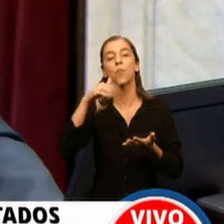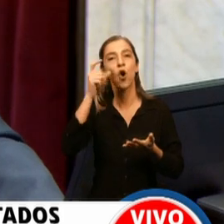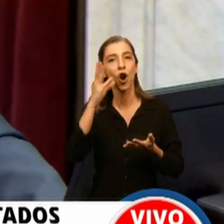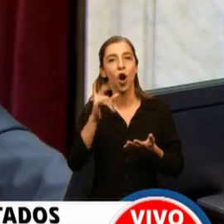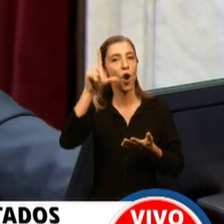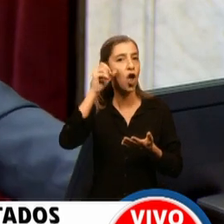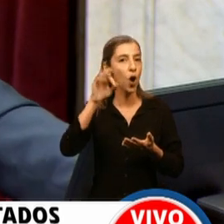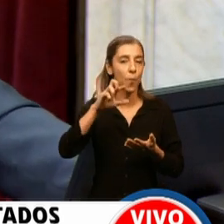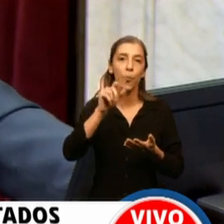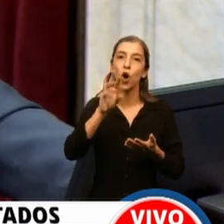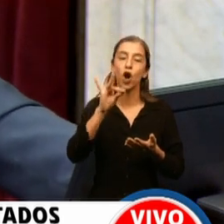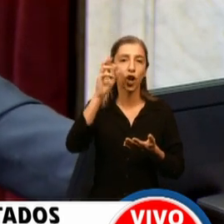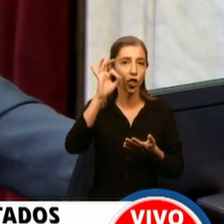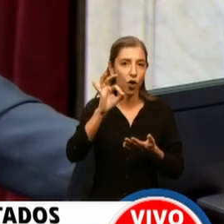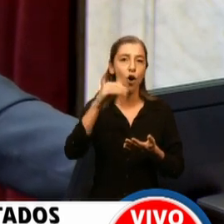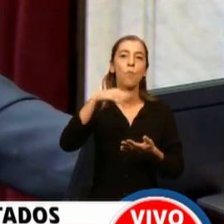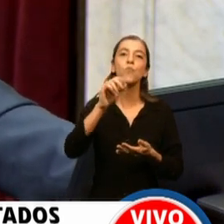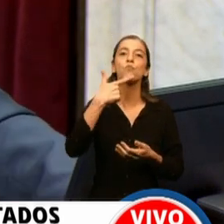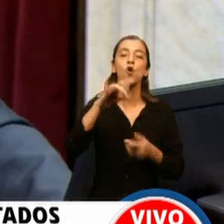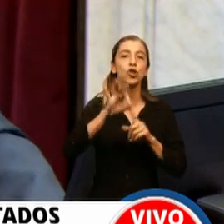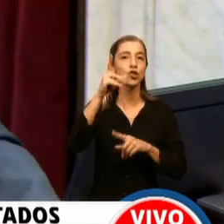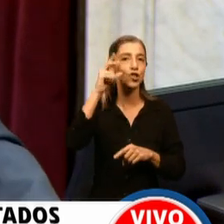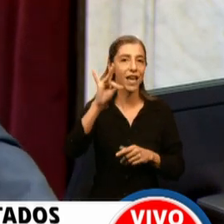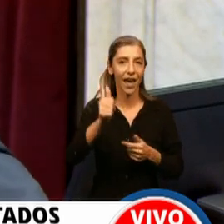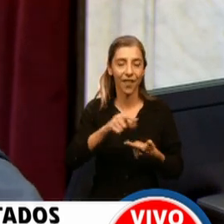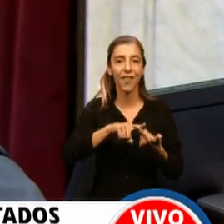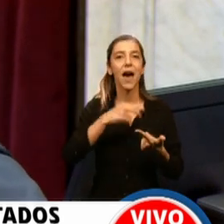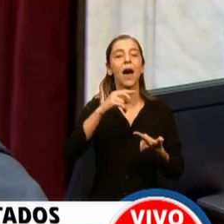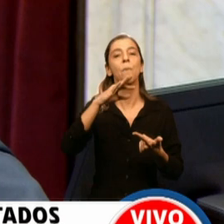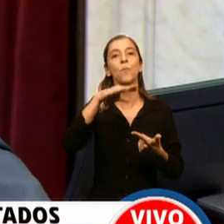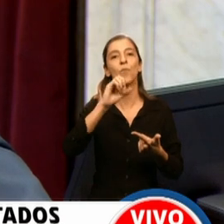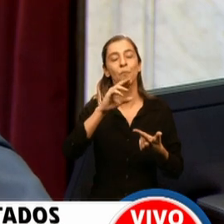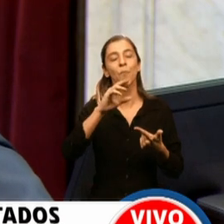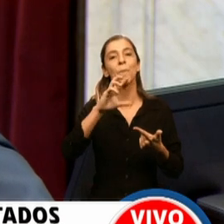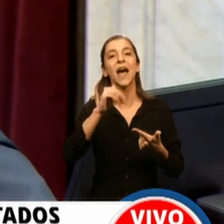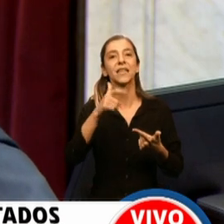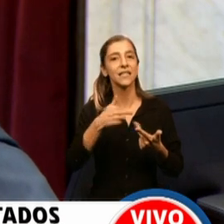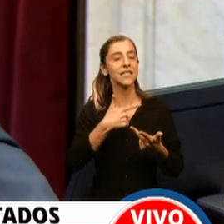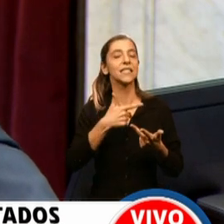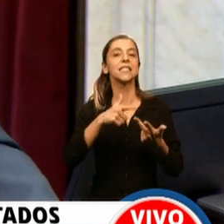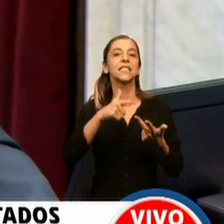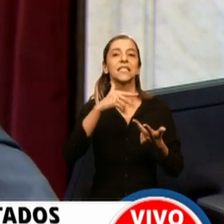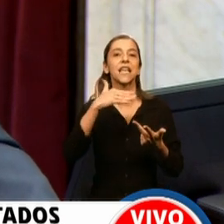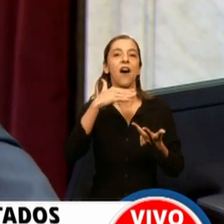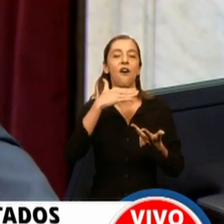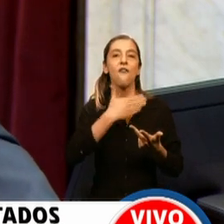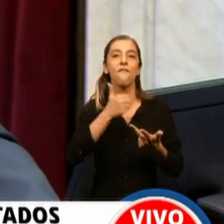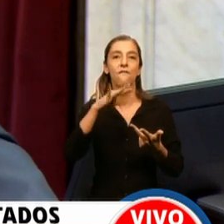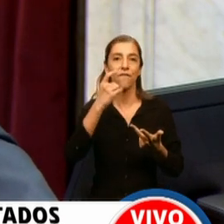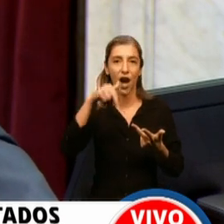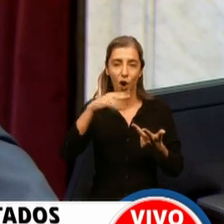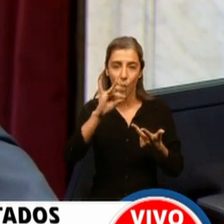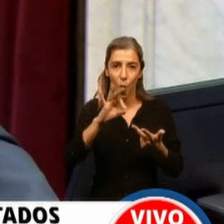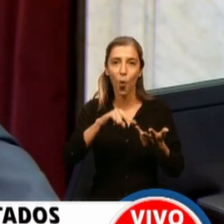mosqueda juan diputada mujer patricia diputado moyano juan facundo diputada unión rosa